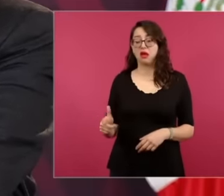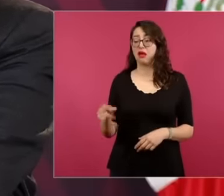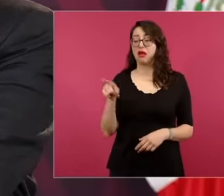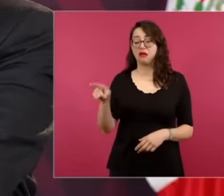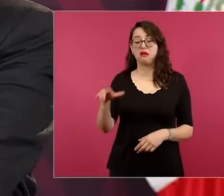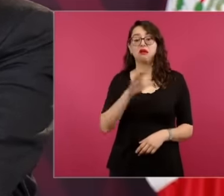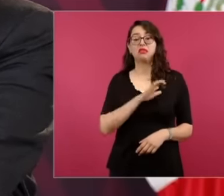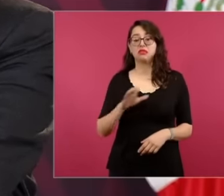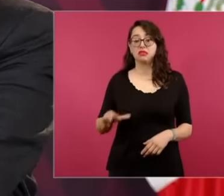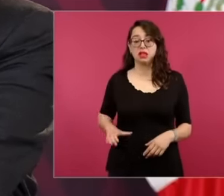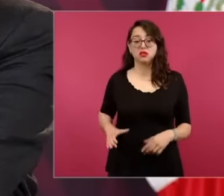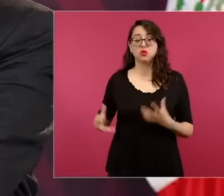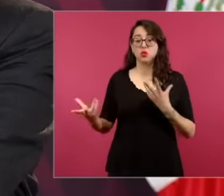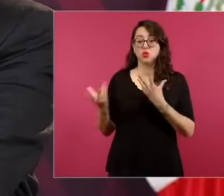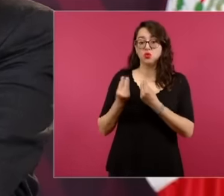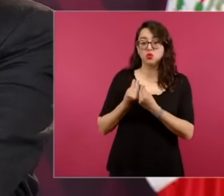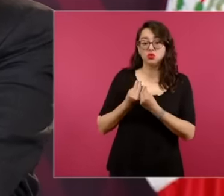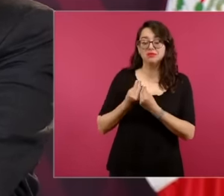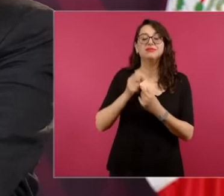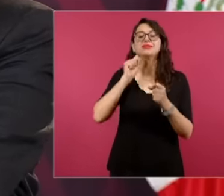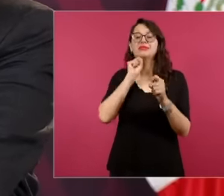lo asesinaron.